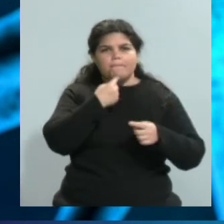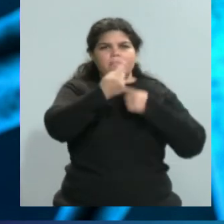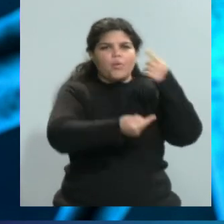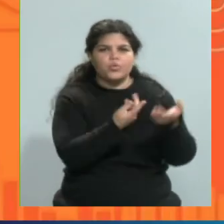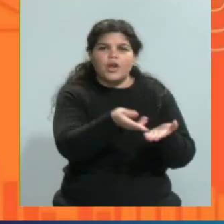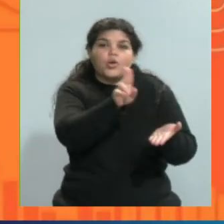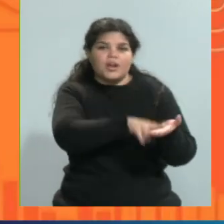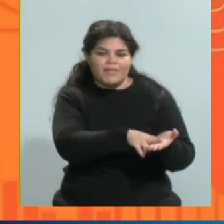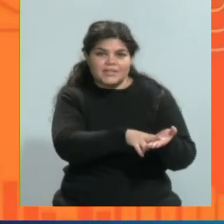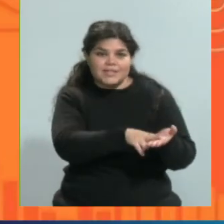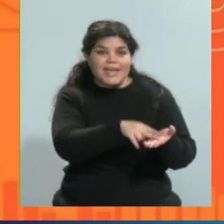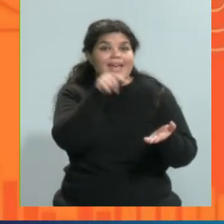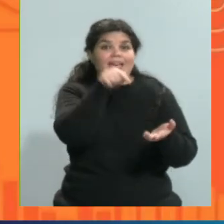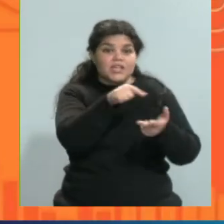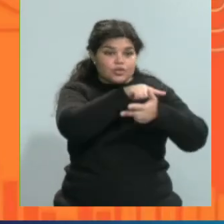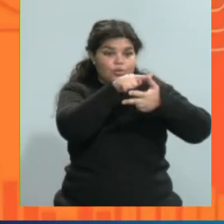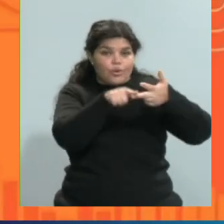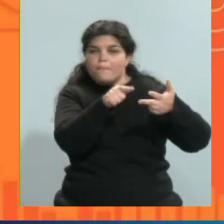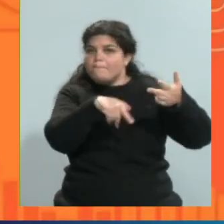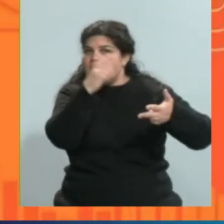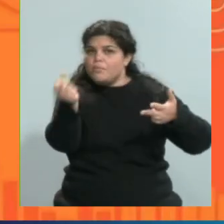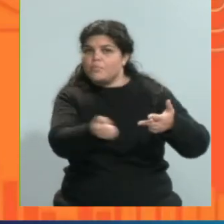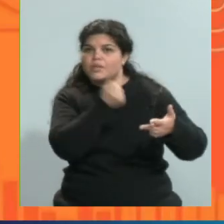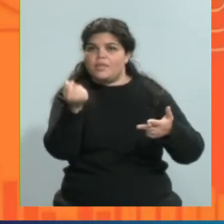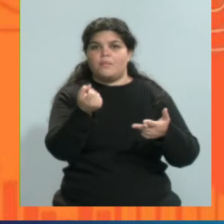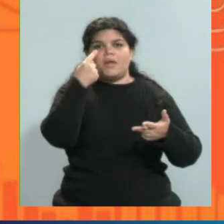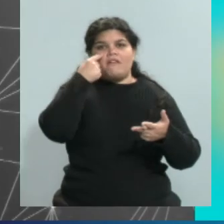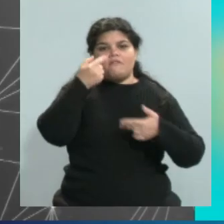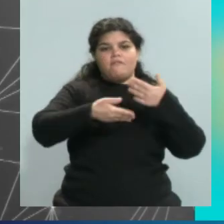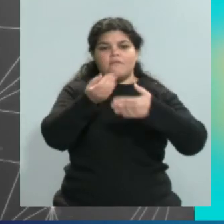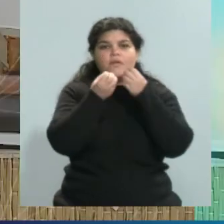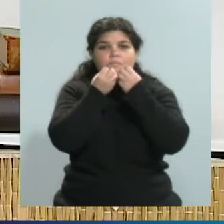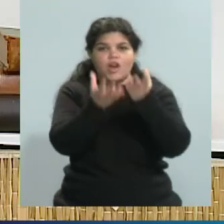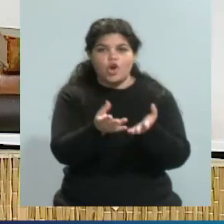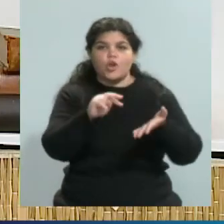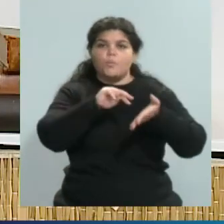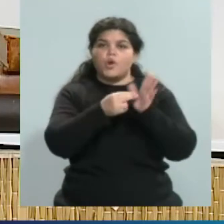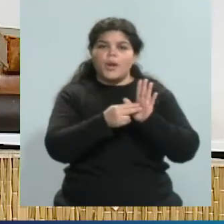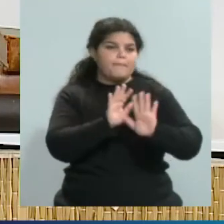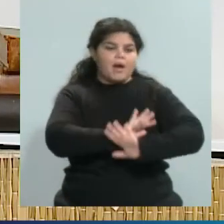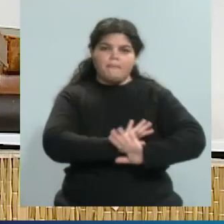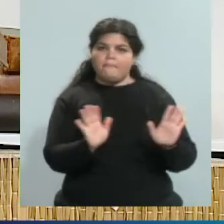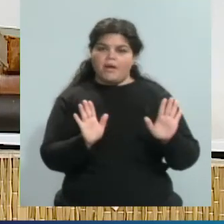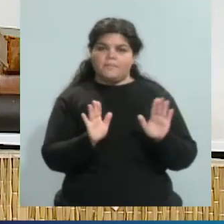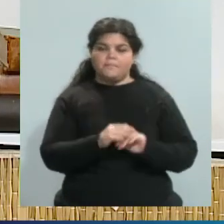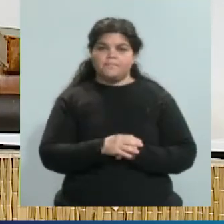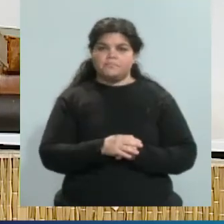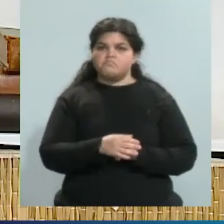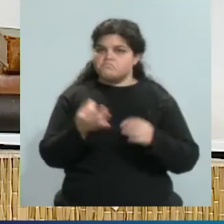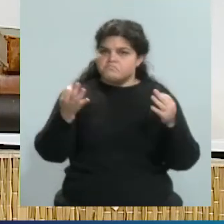los valores importantes para poder vivir mejor y evitar futuros conflictos. Bueno, Julio, un tema sumamente